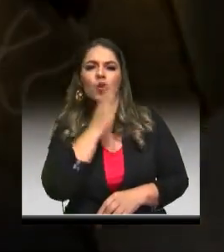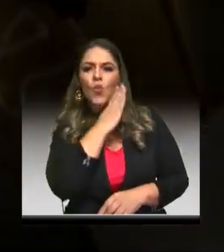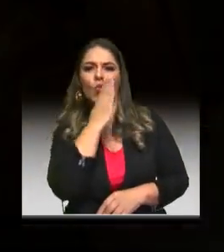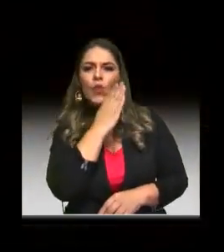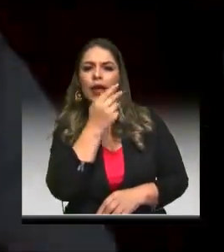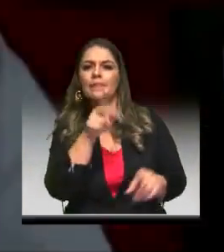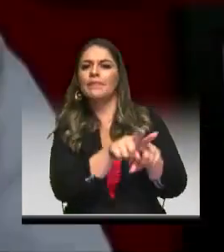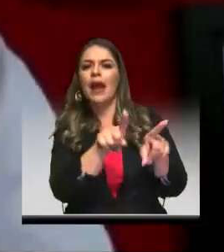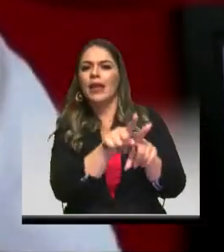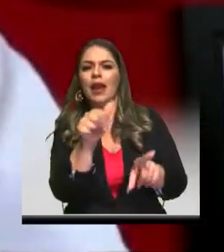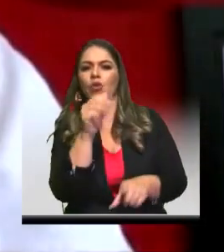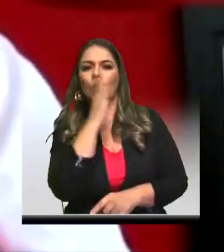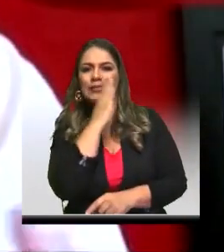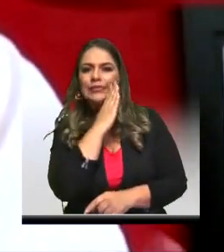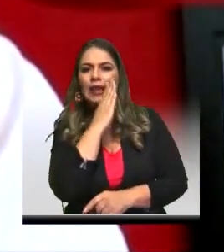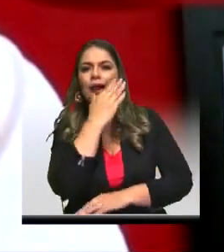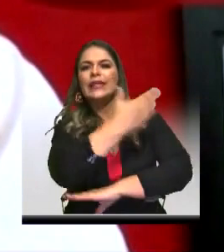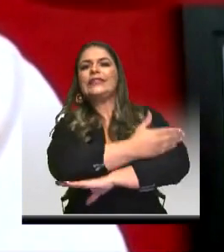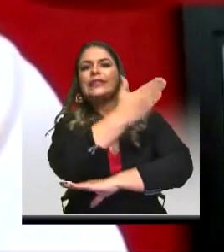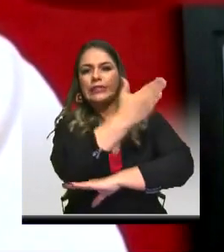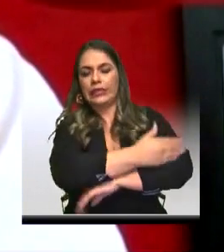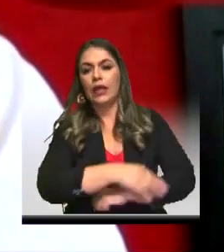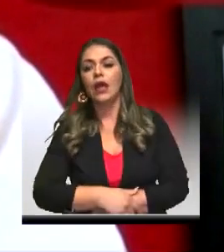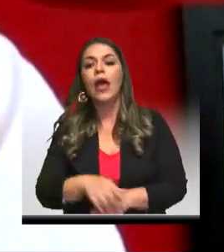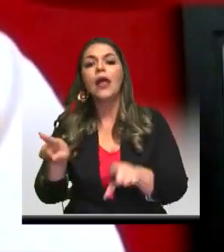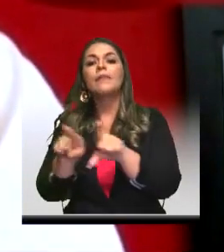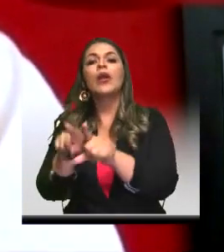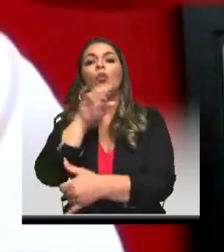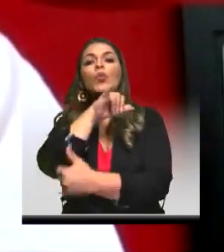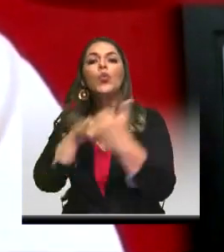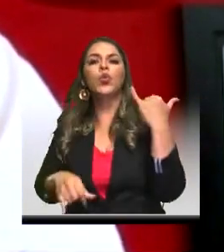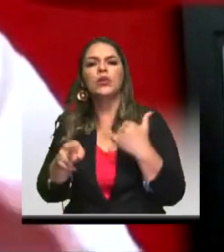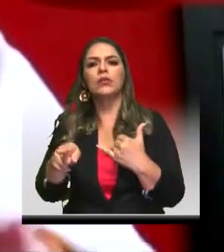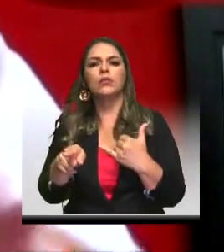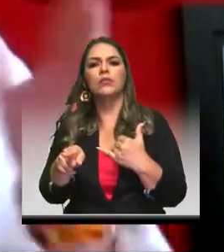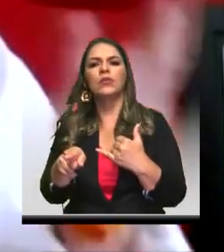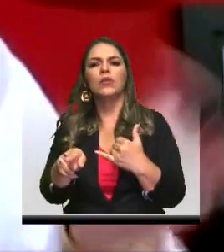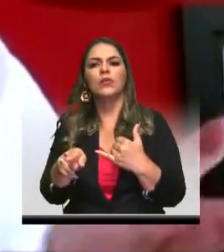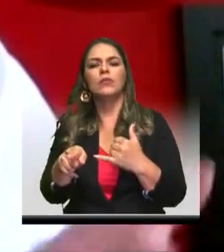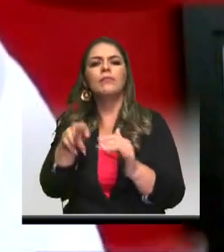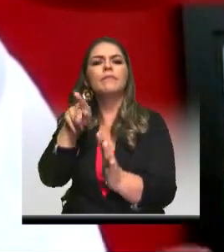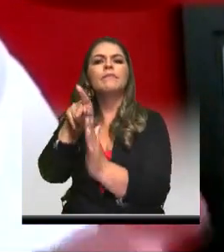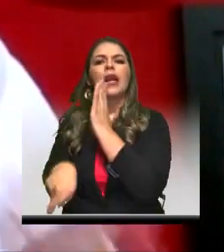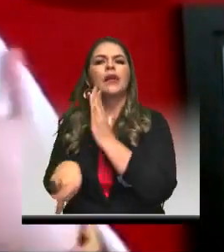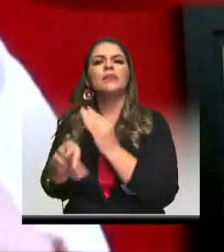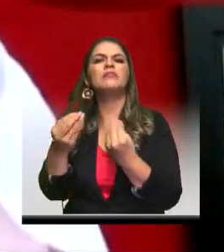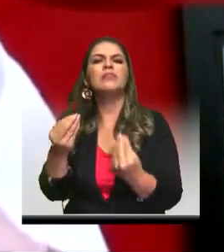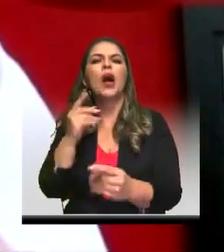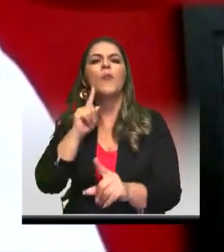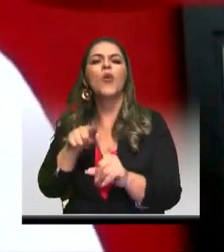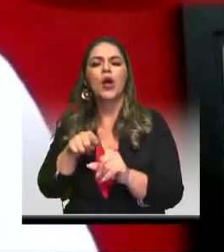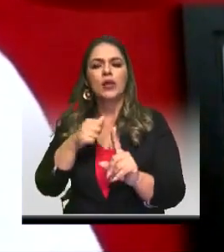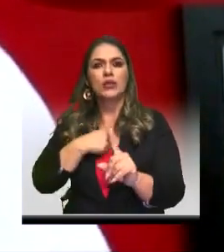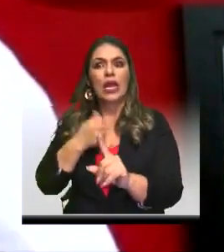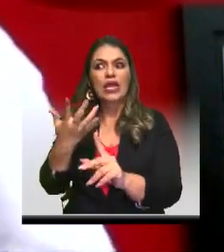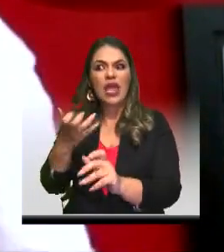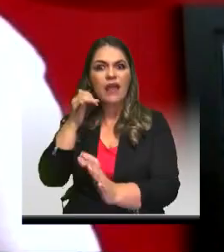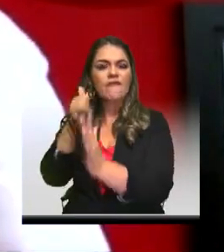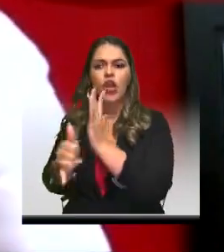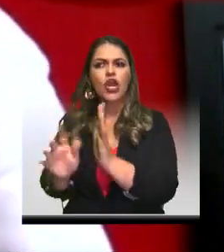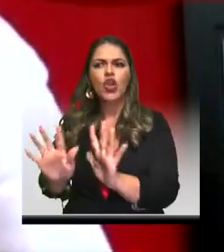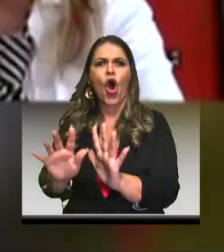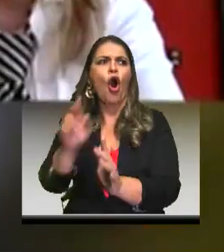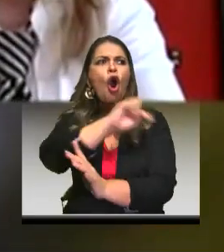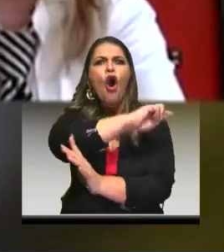en el cine, ¿no? El hermano había matado al hermanito pequeño para que no viviera lo mismo que él vivió,